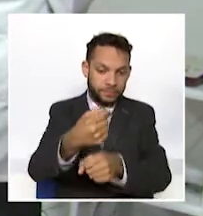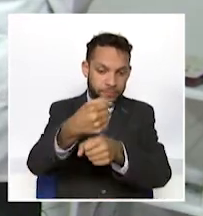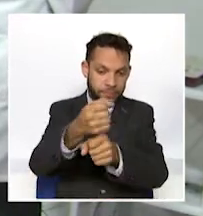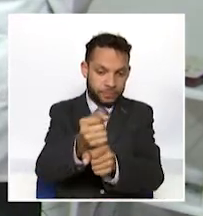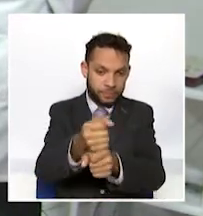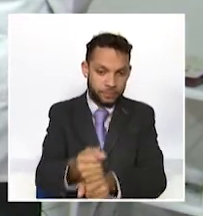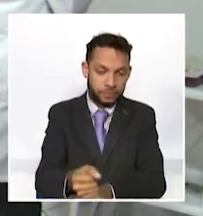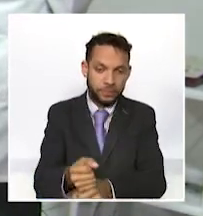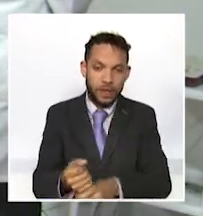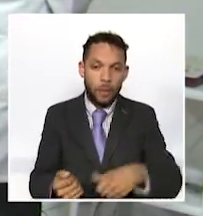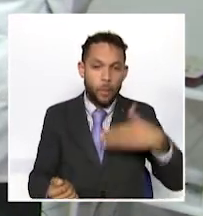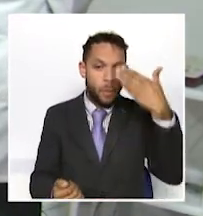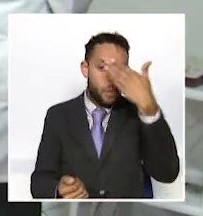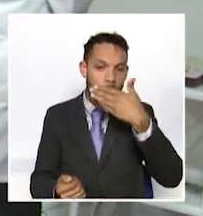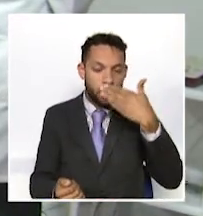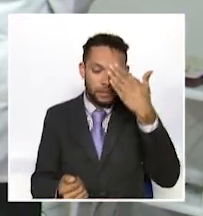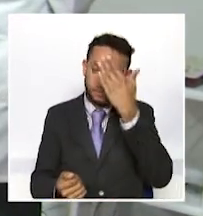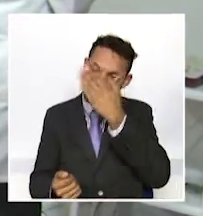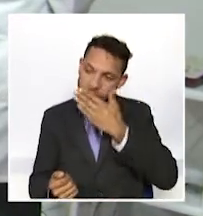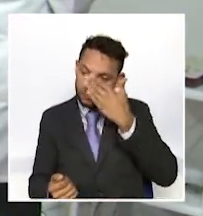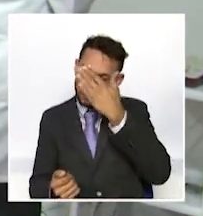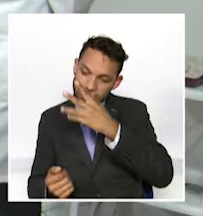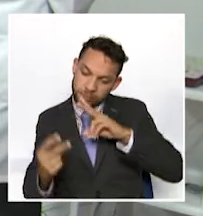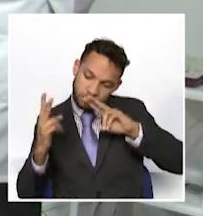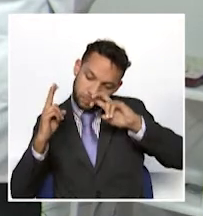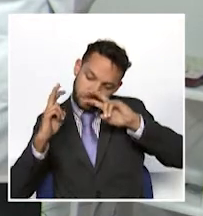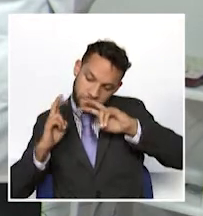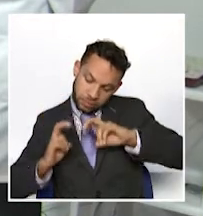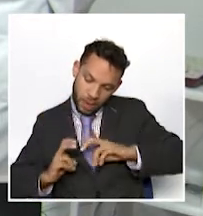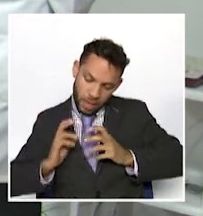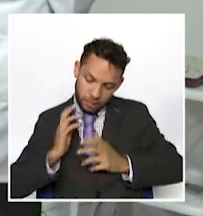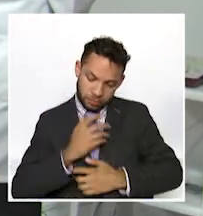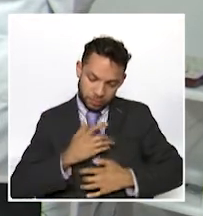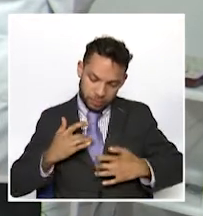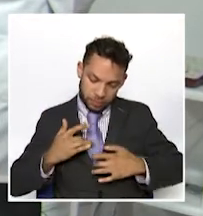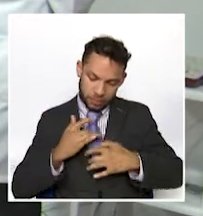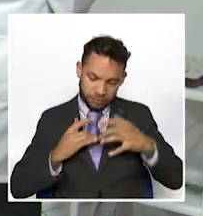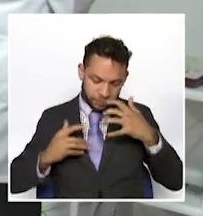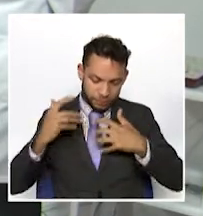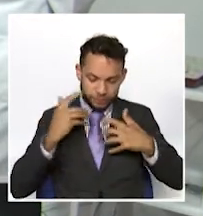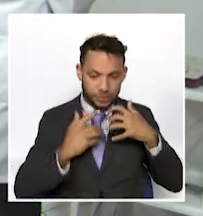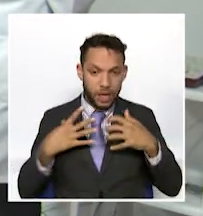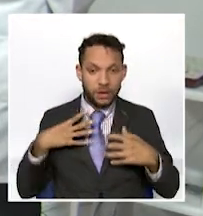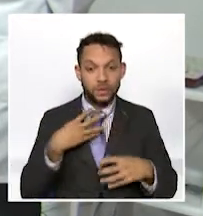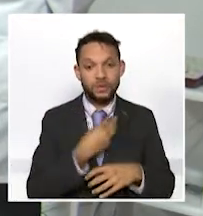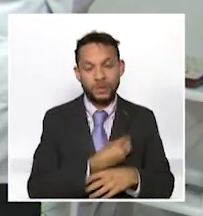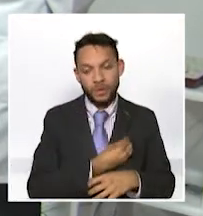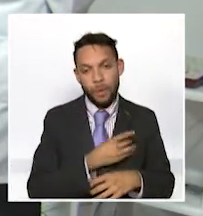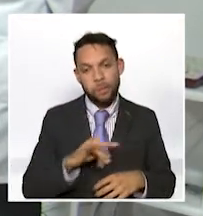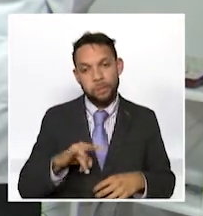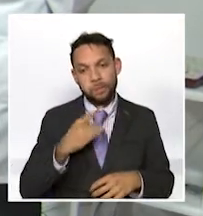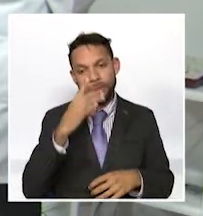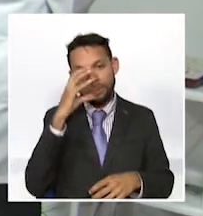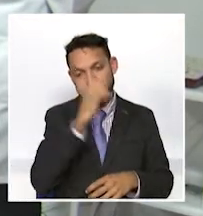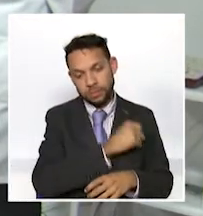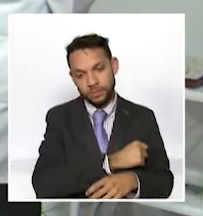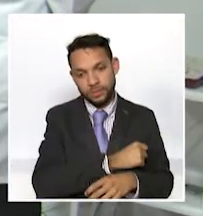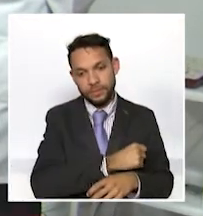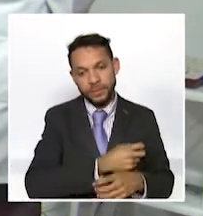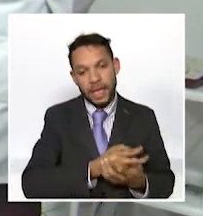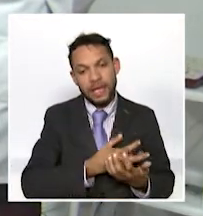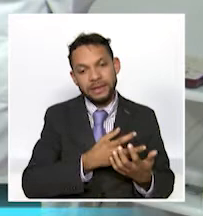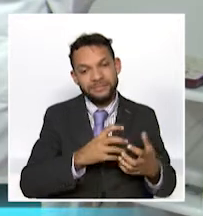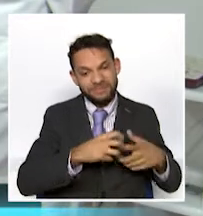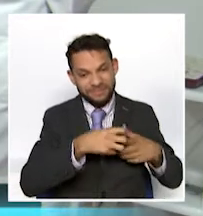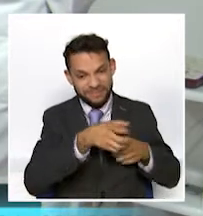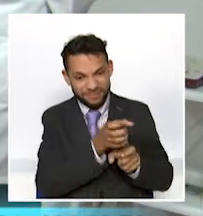importante adentrarnos en ese proceso diagnóstico, porque asociado a una escoliosis podemos encontrar hernias discales, podemos encontrar una serie